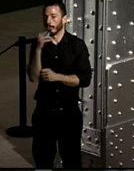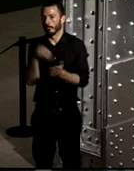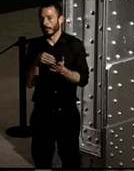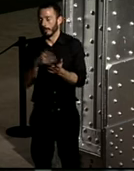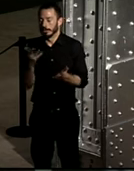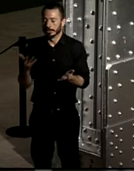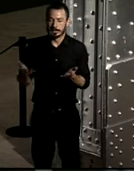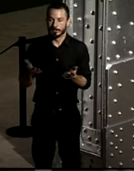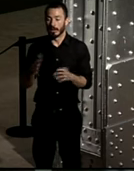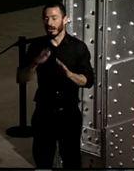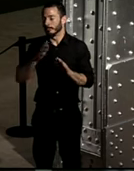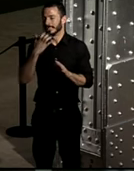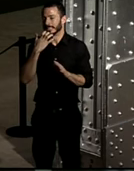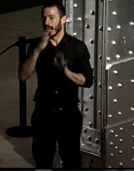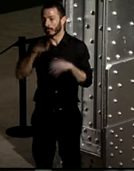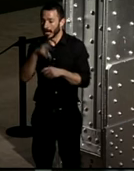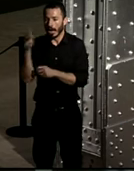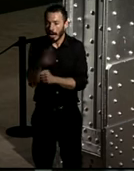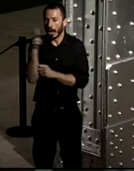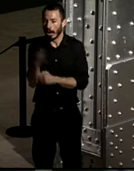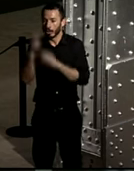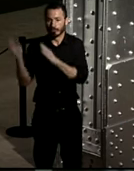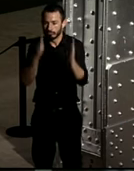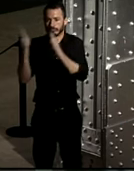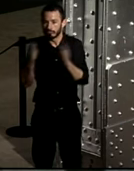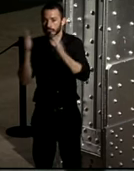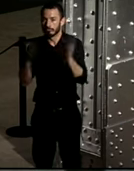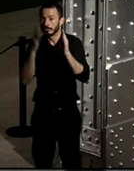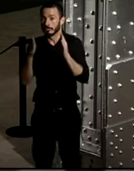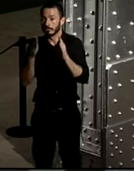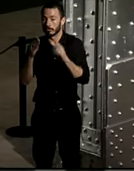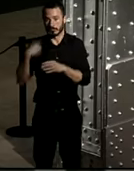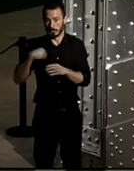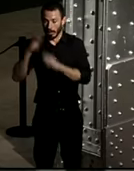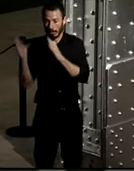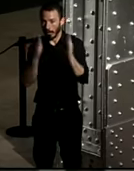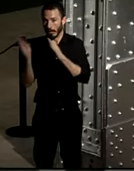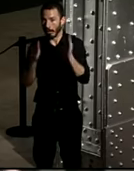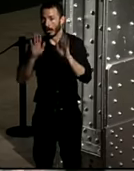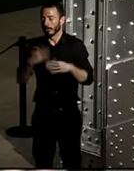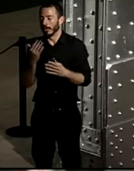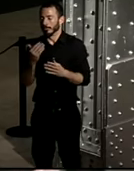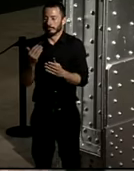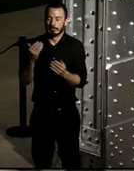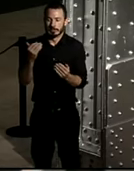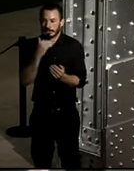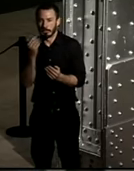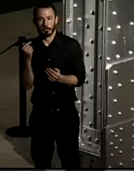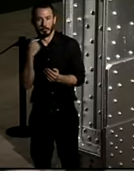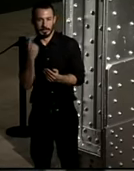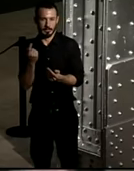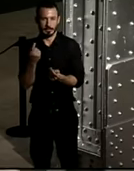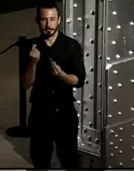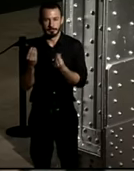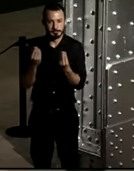al final si haces muchas tomas pierdes ya ¿Te vuelves loco o es su trabajo? Bueno, es que depende. Hay actores